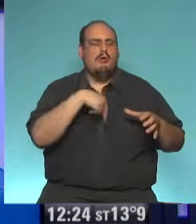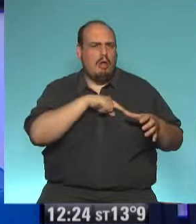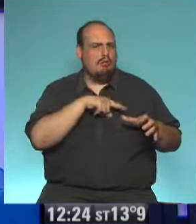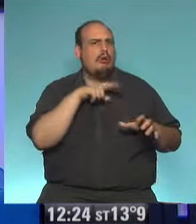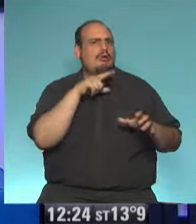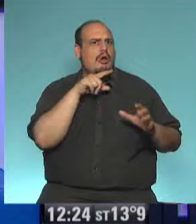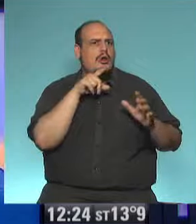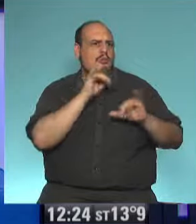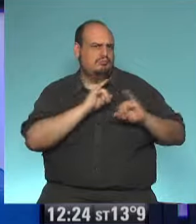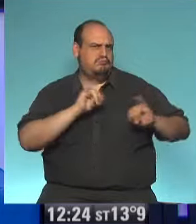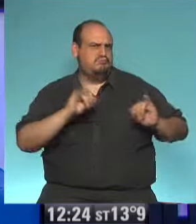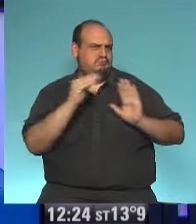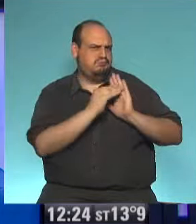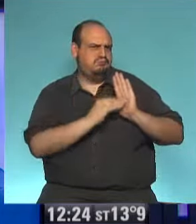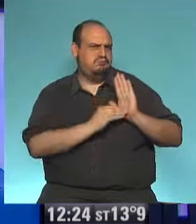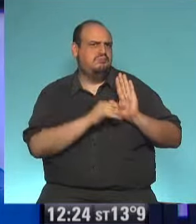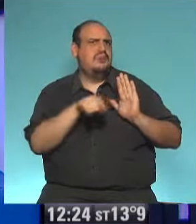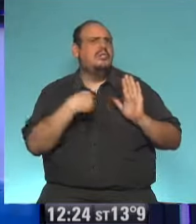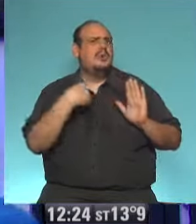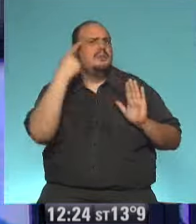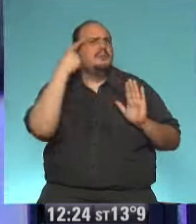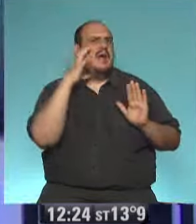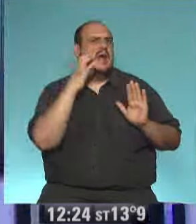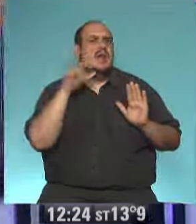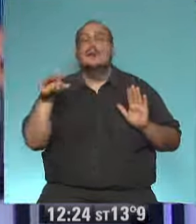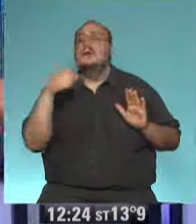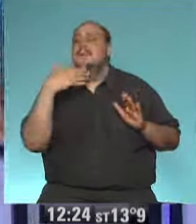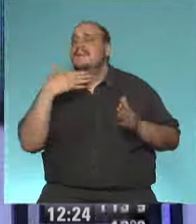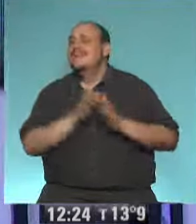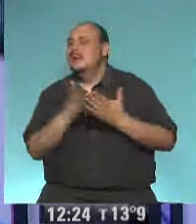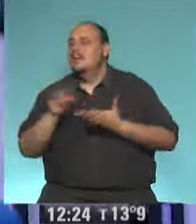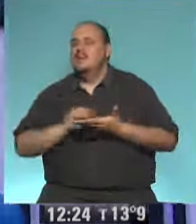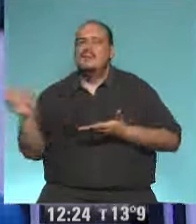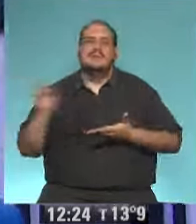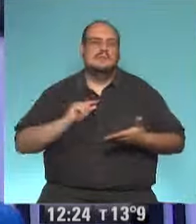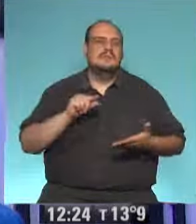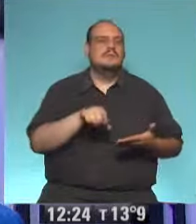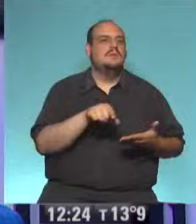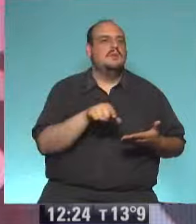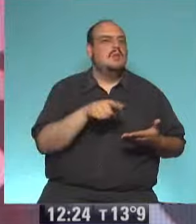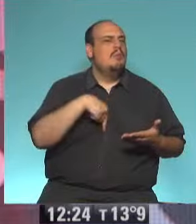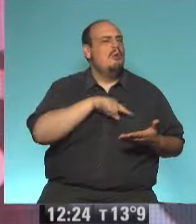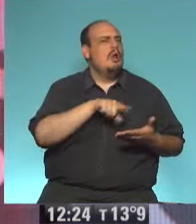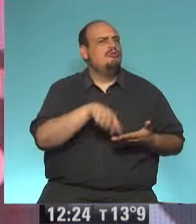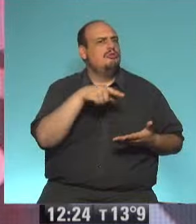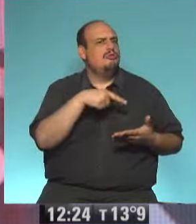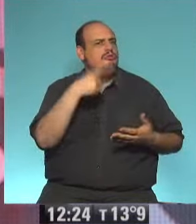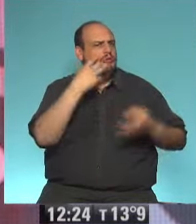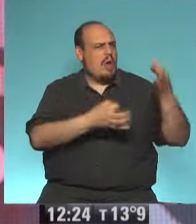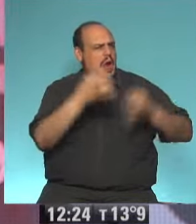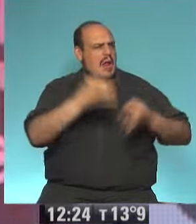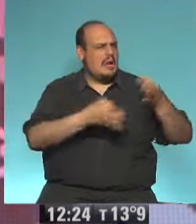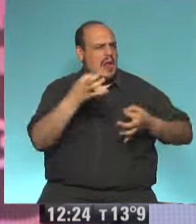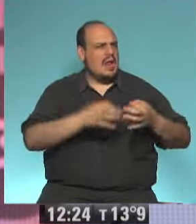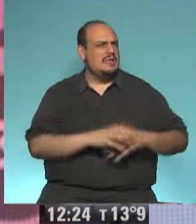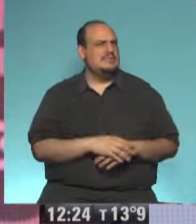poner, pero pensé algo que te va a volver loco. ¿Me pasas la carpetita? Sí, porque nosotros estuvimos haciendo un análisis acá